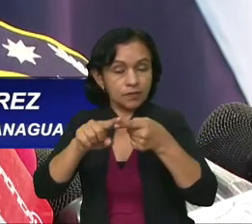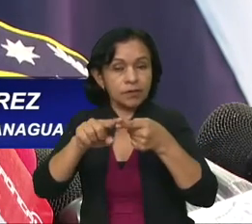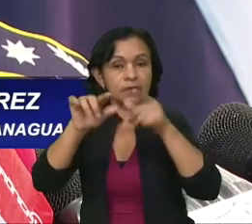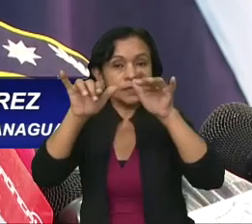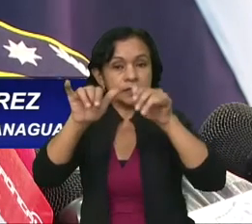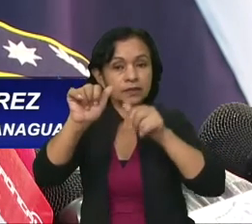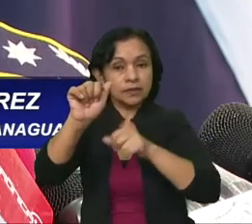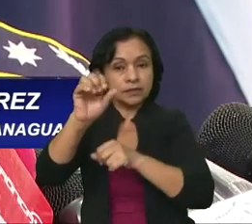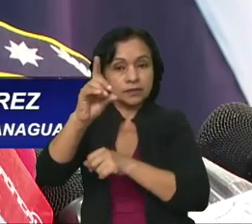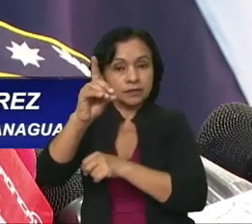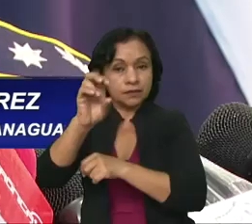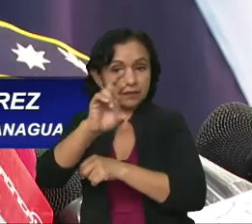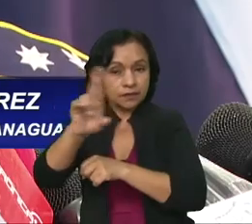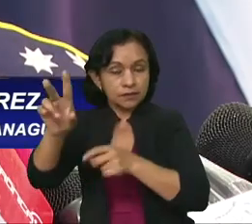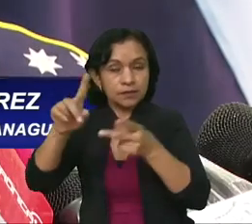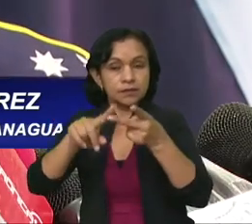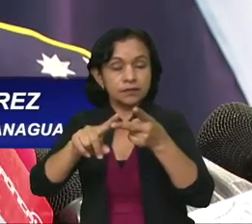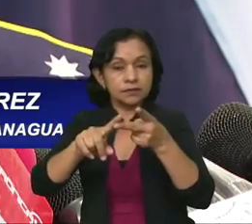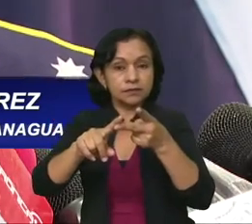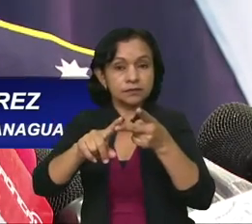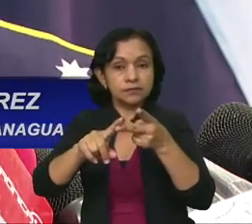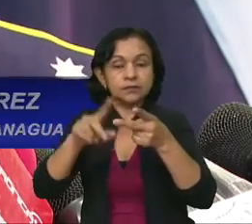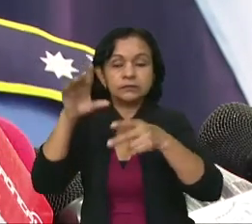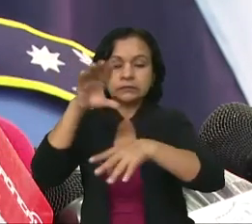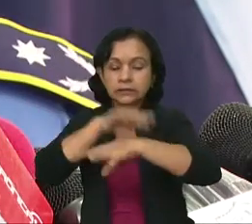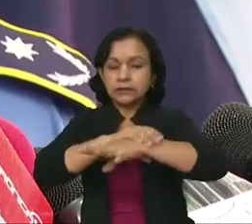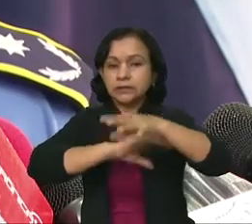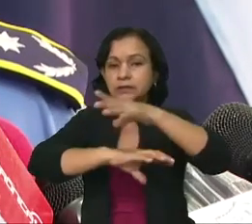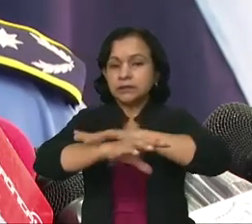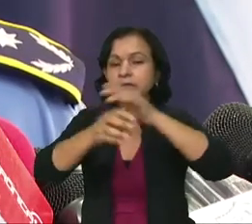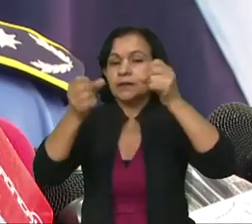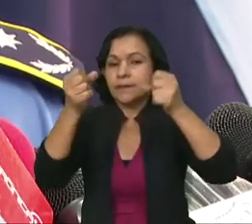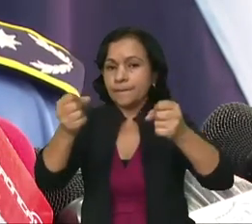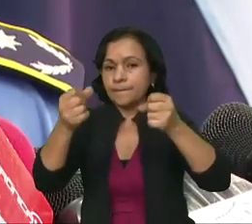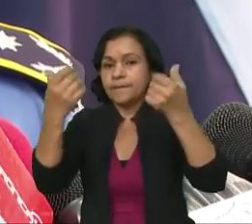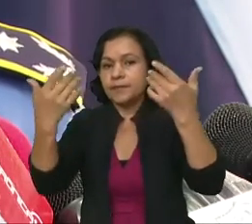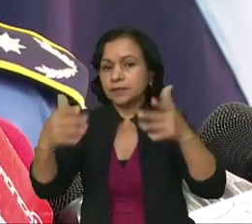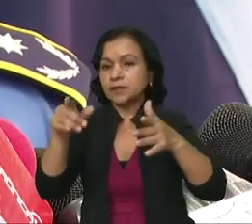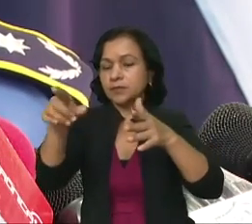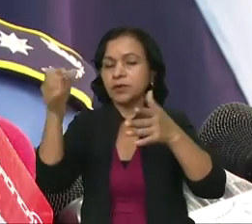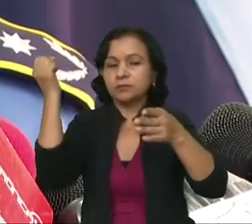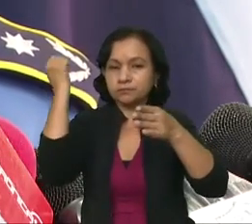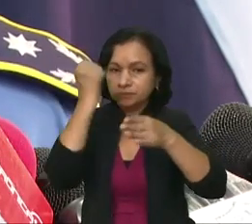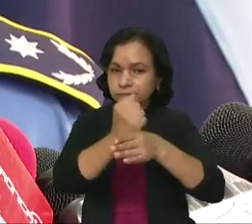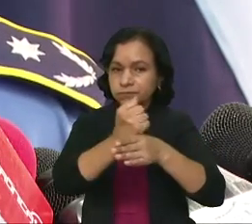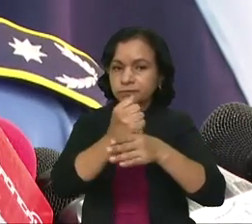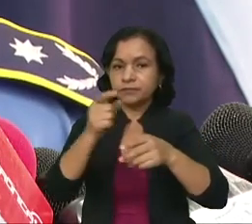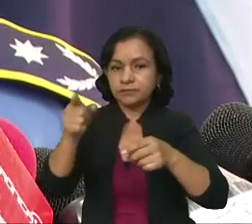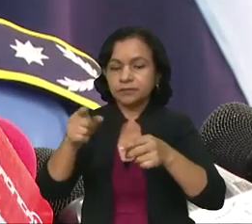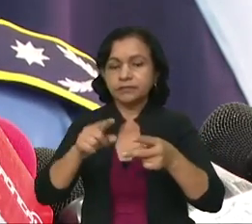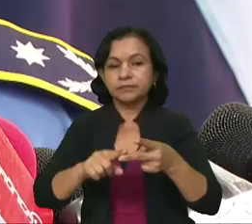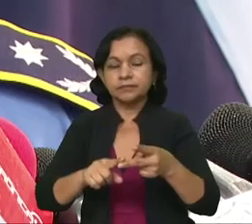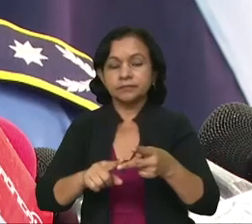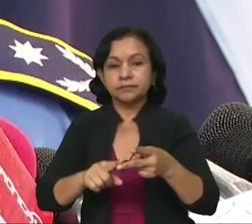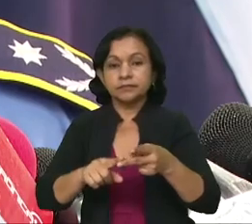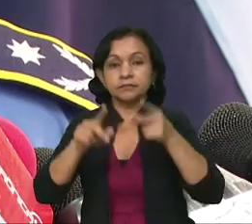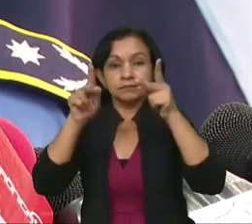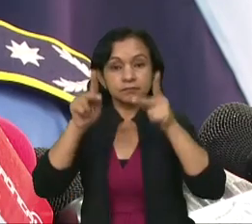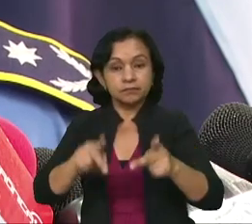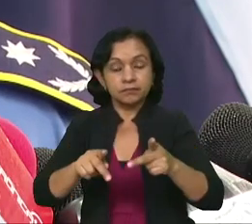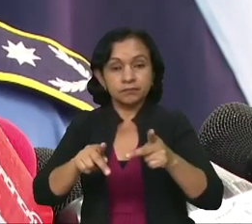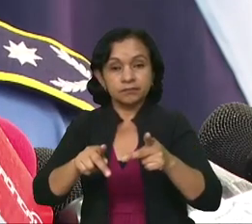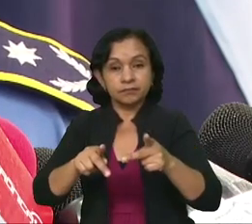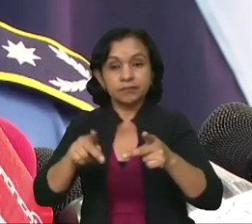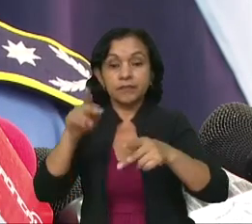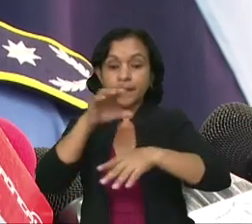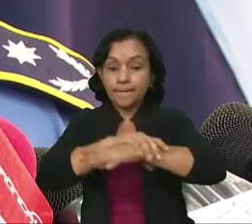Yader Nicolás Zúñiga Blandón, capturados y presos por asesinato. Delincuentes capturados y